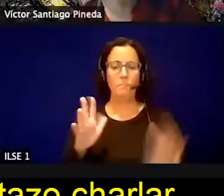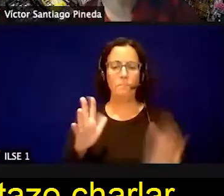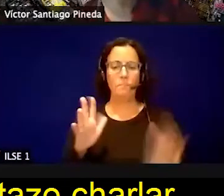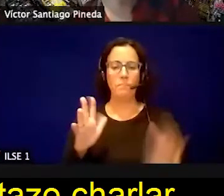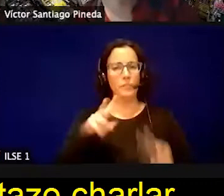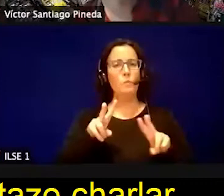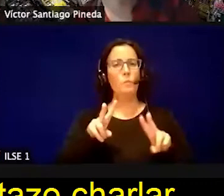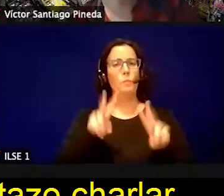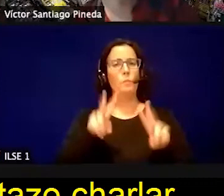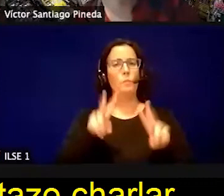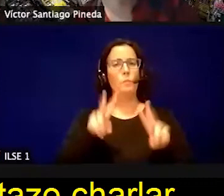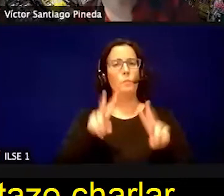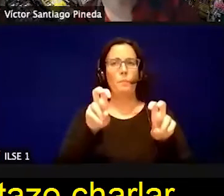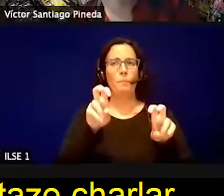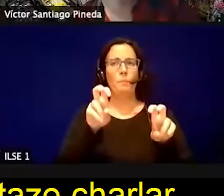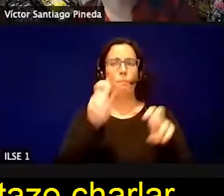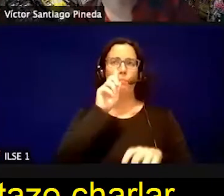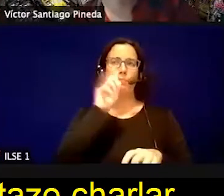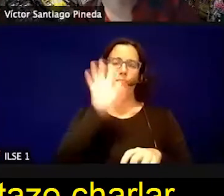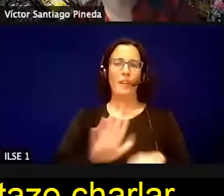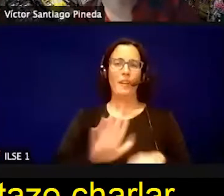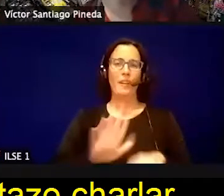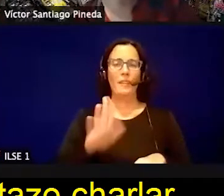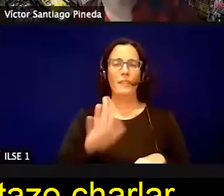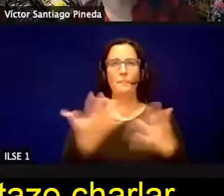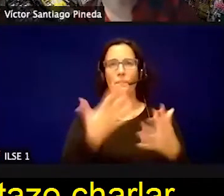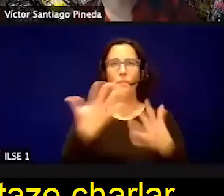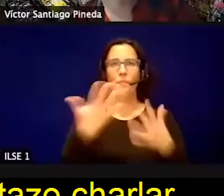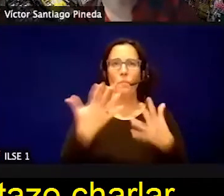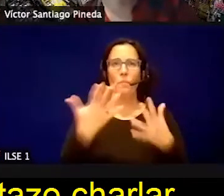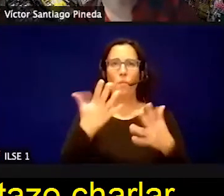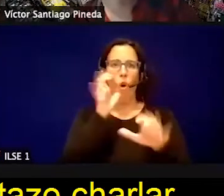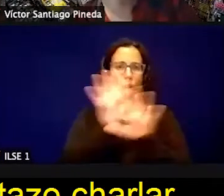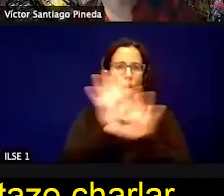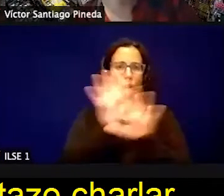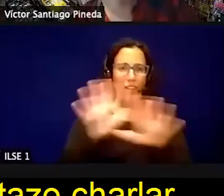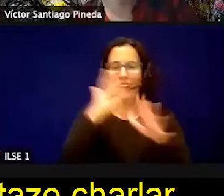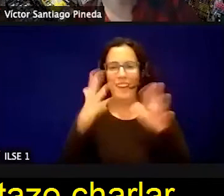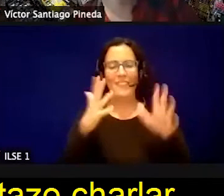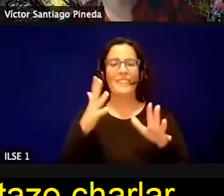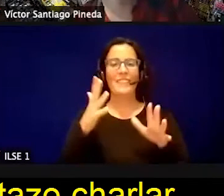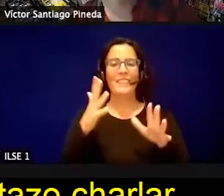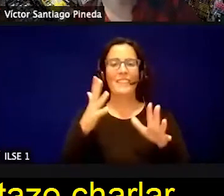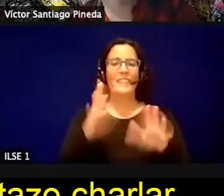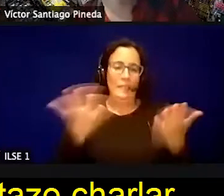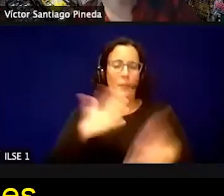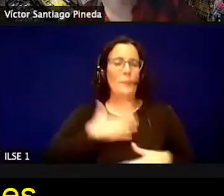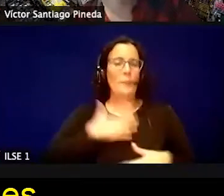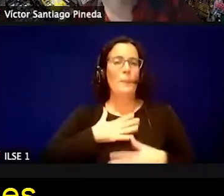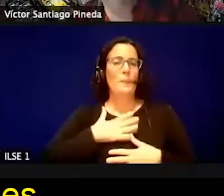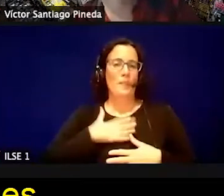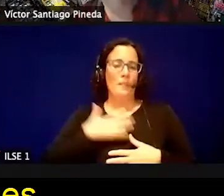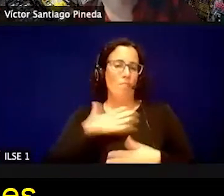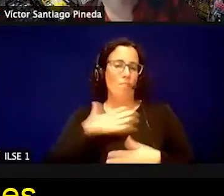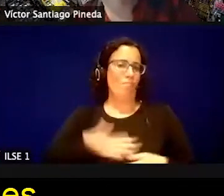un poco hecatómbica, ¿no? Que he hecho. Es para mí un gustazo charlar esta tarde con